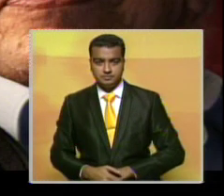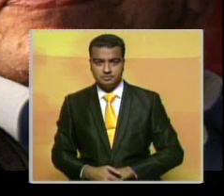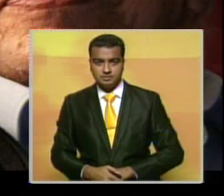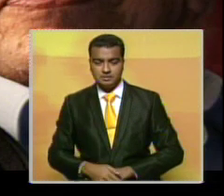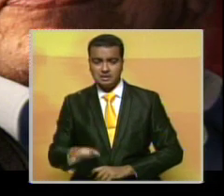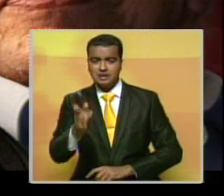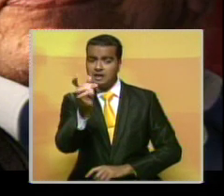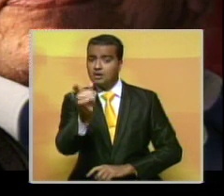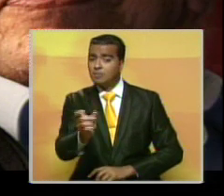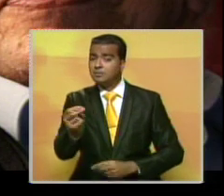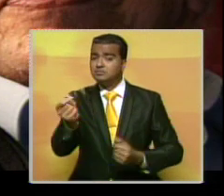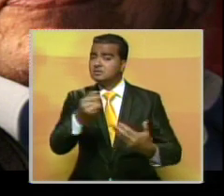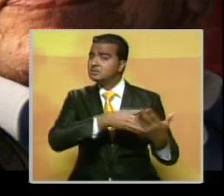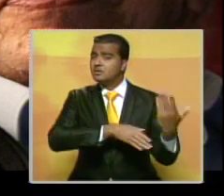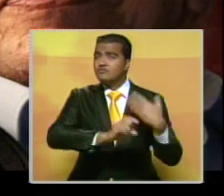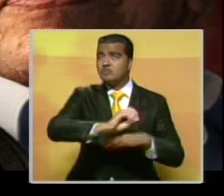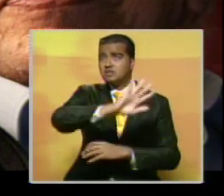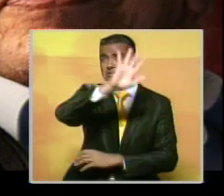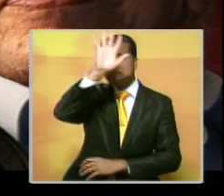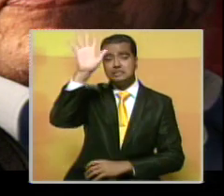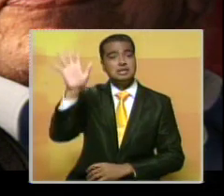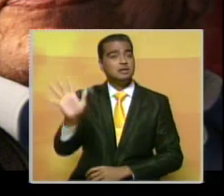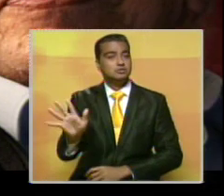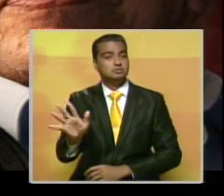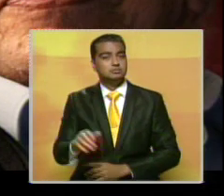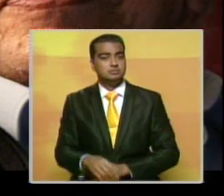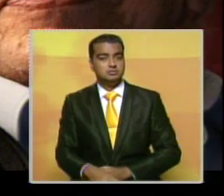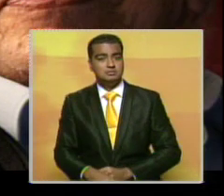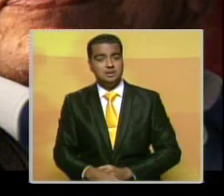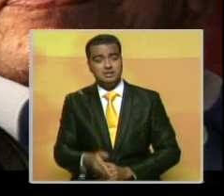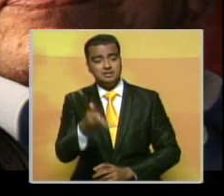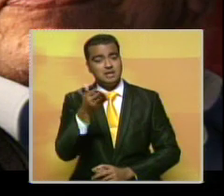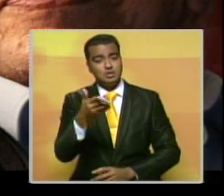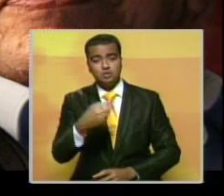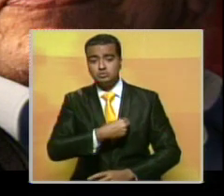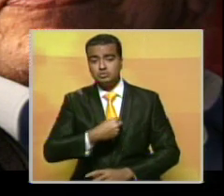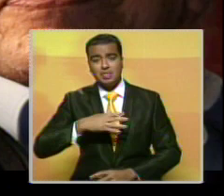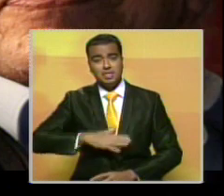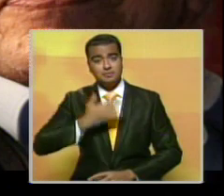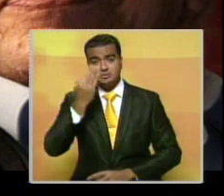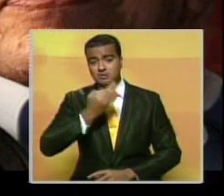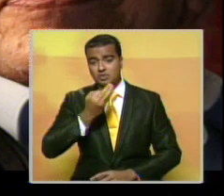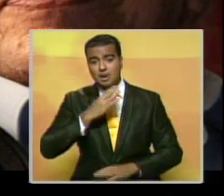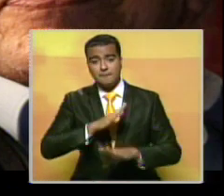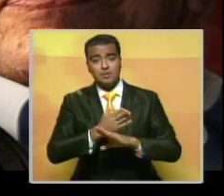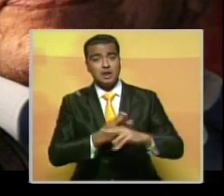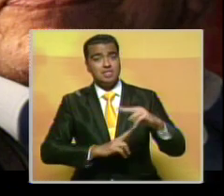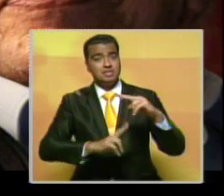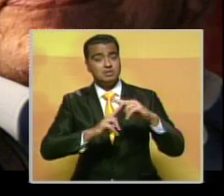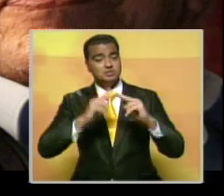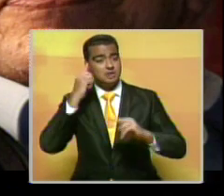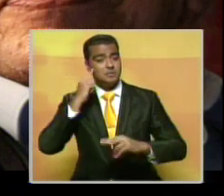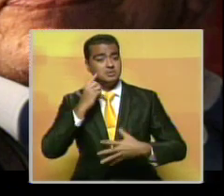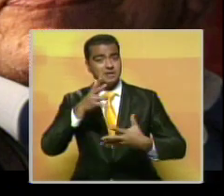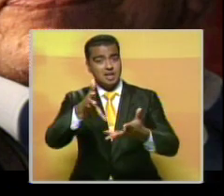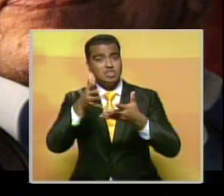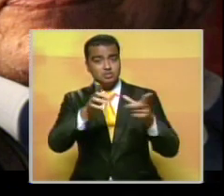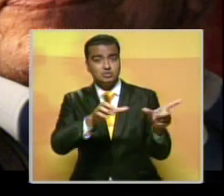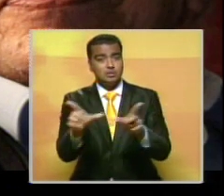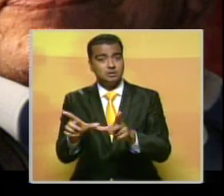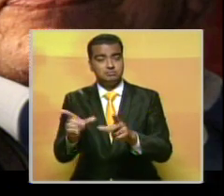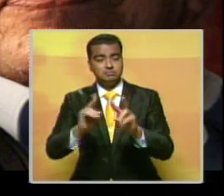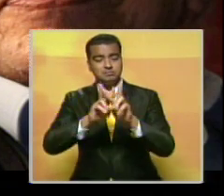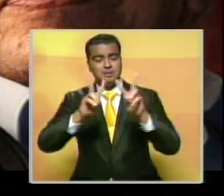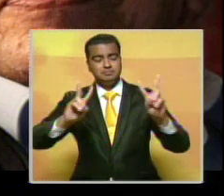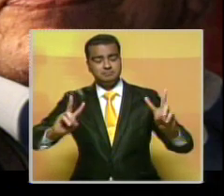de Twitter: "El caballo viejo se fue al cielo. De esto estamos seguros porque el tío Simón se ganó su lugar. Que en